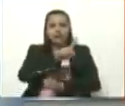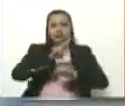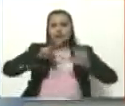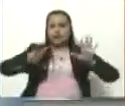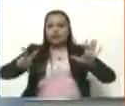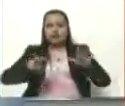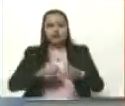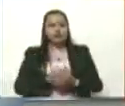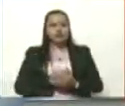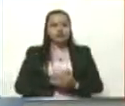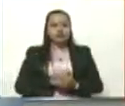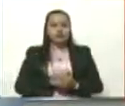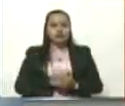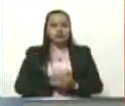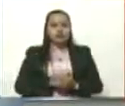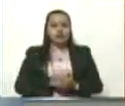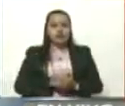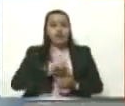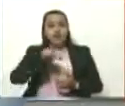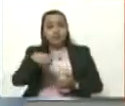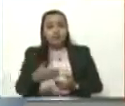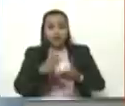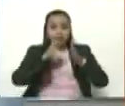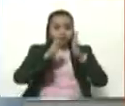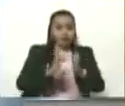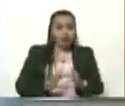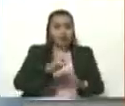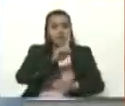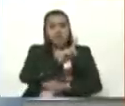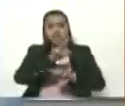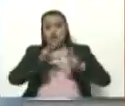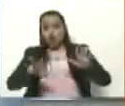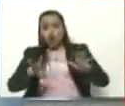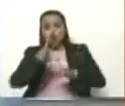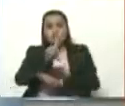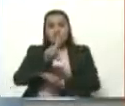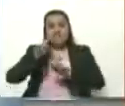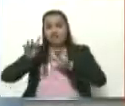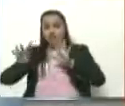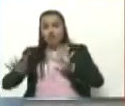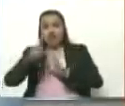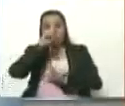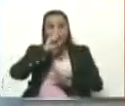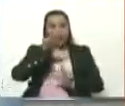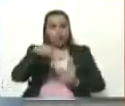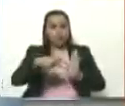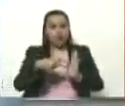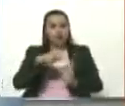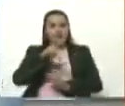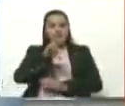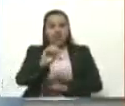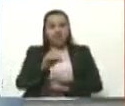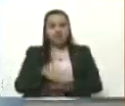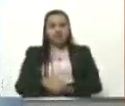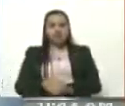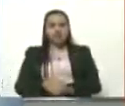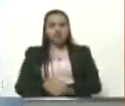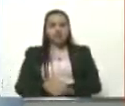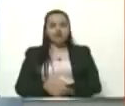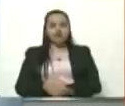luego durante el 2018 2019 2020 y ahora bueno lo que